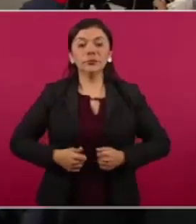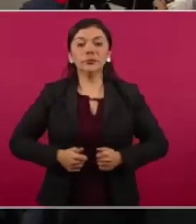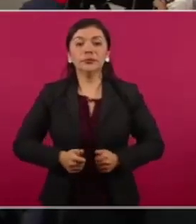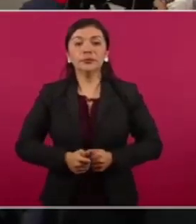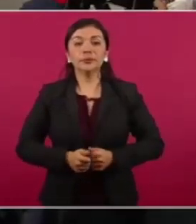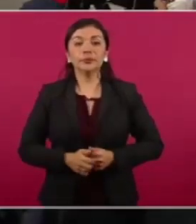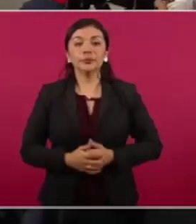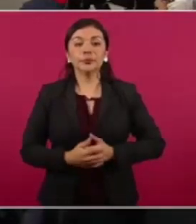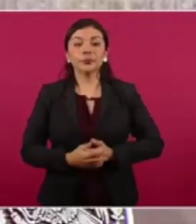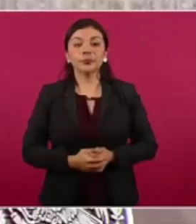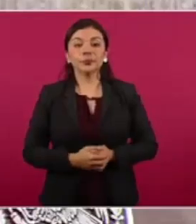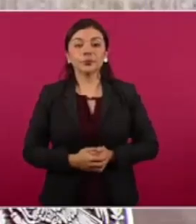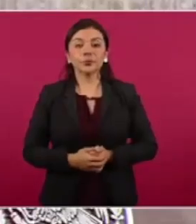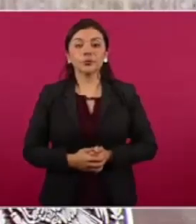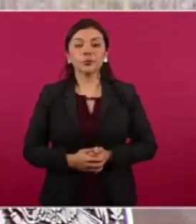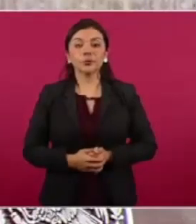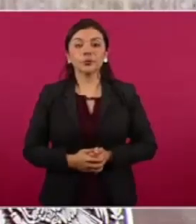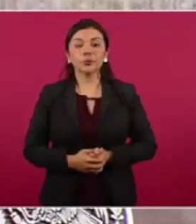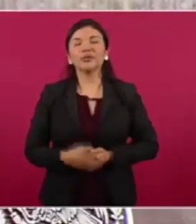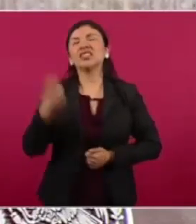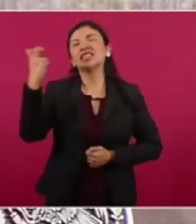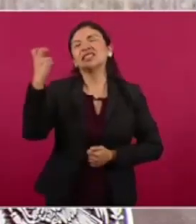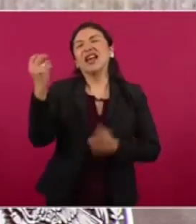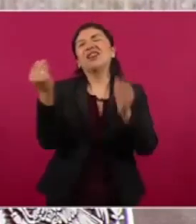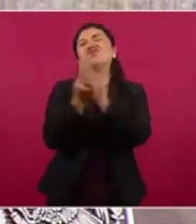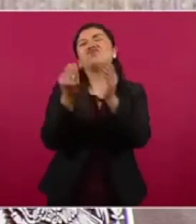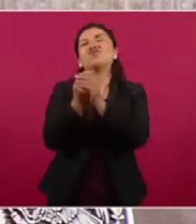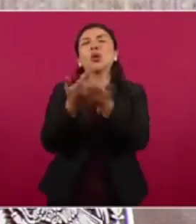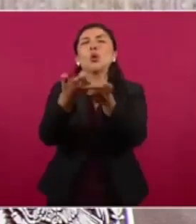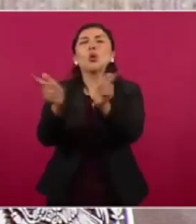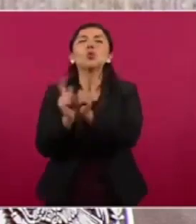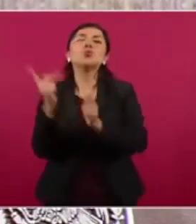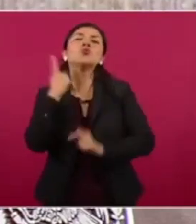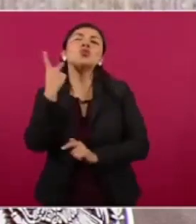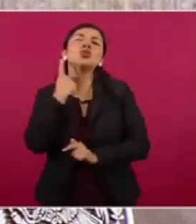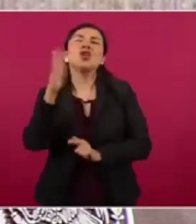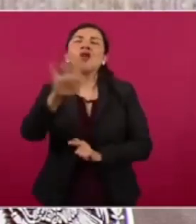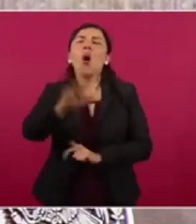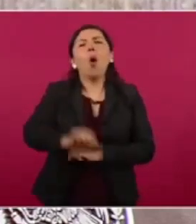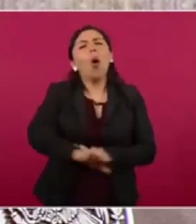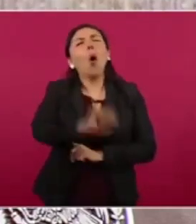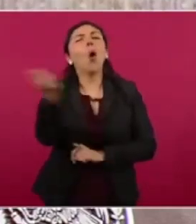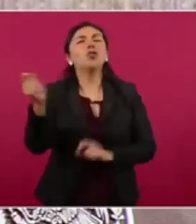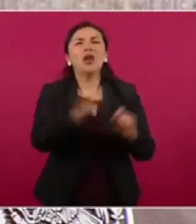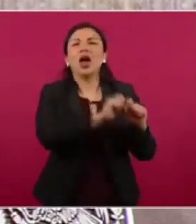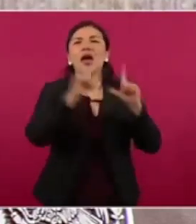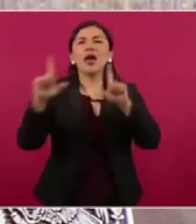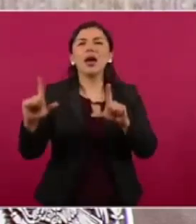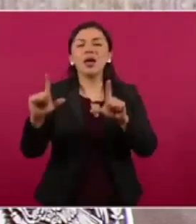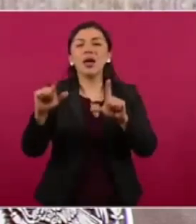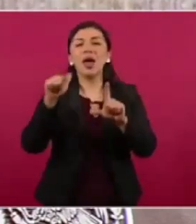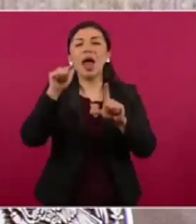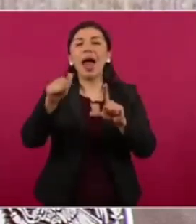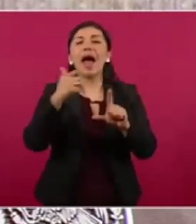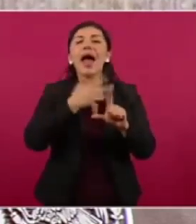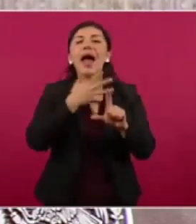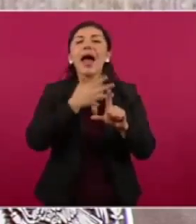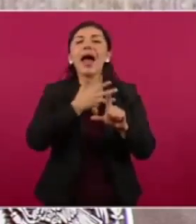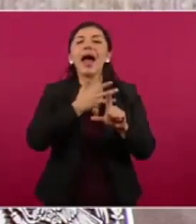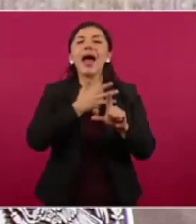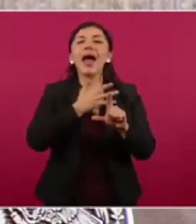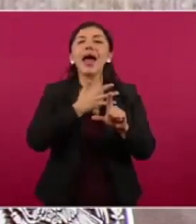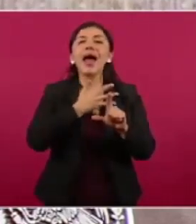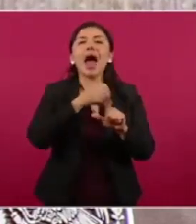No, porque esa sí es muy partidista. No, la otra tiene que ver más. Es donde están todos